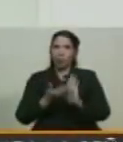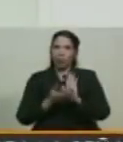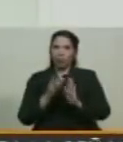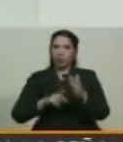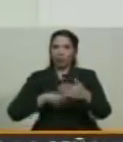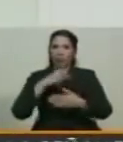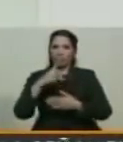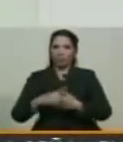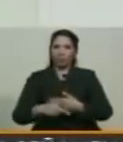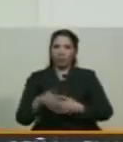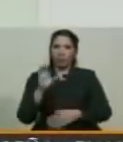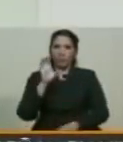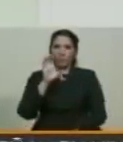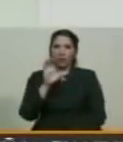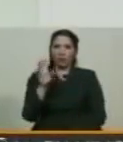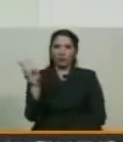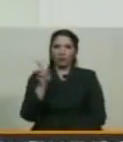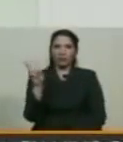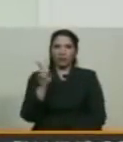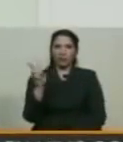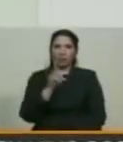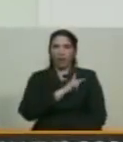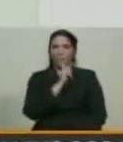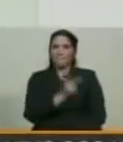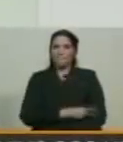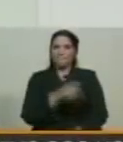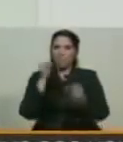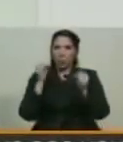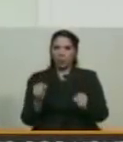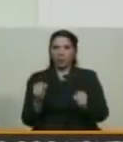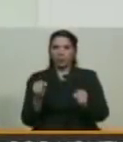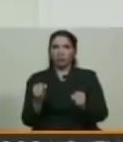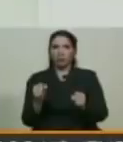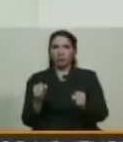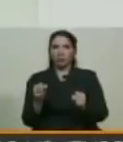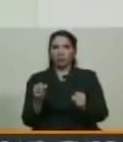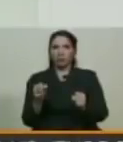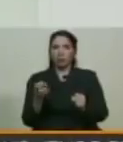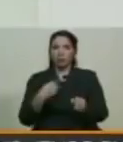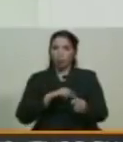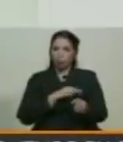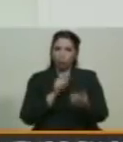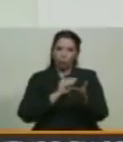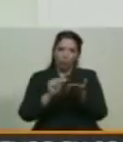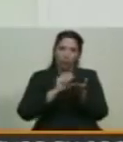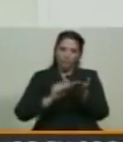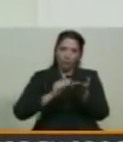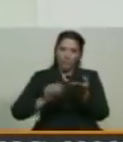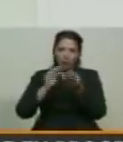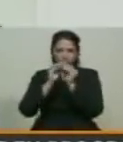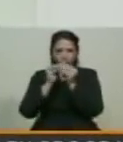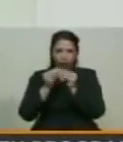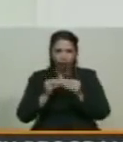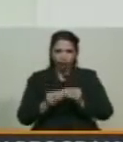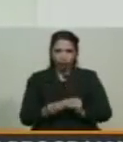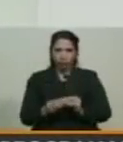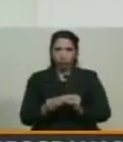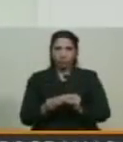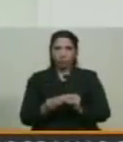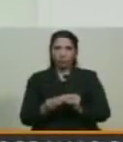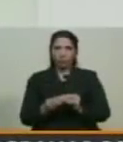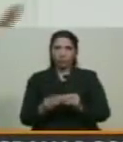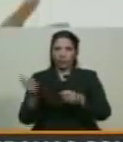la patria, una Venezuela potencia. Así pues que estamos ajustando, afinando,